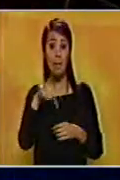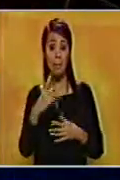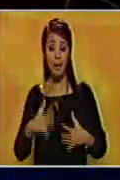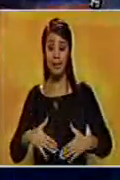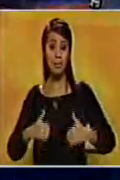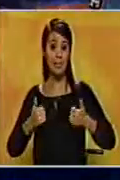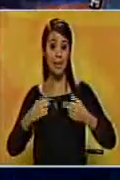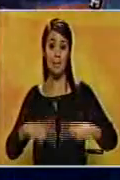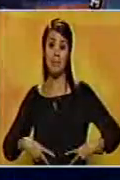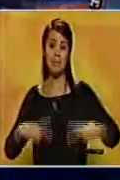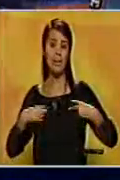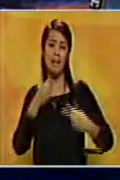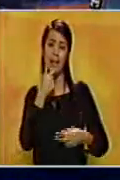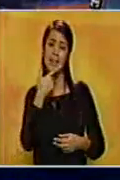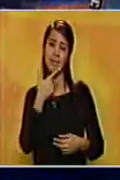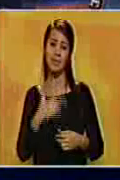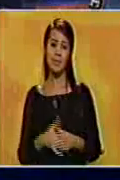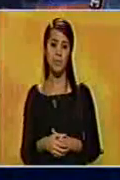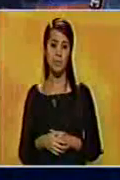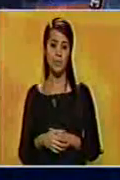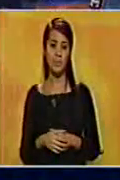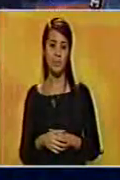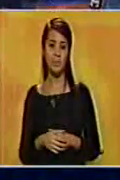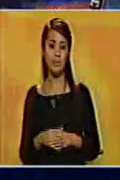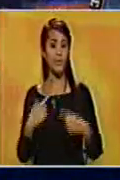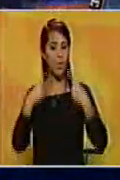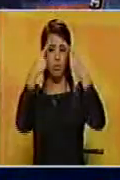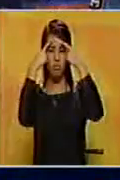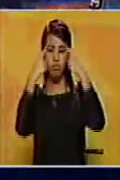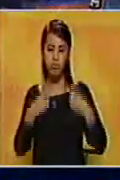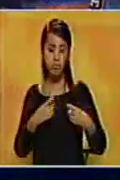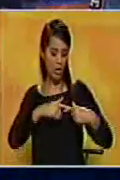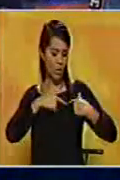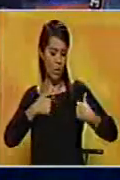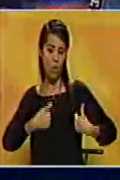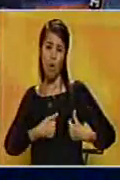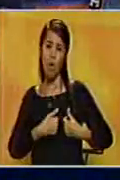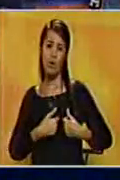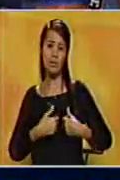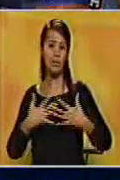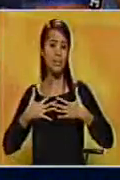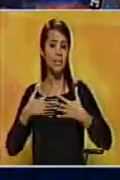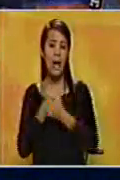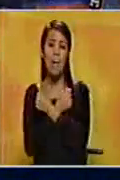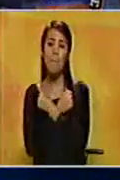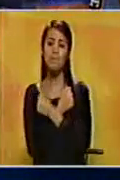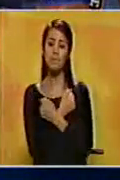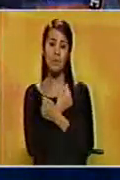es bonito. Nuestro trabajo es de vocación, de corazón,